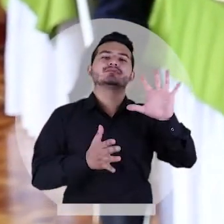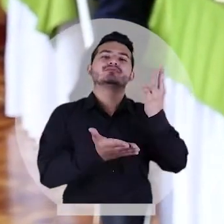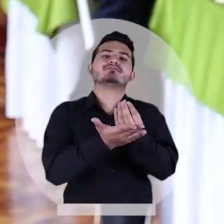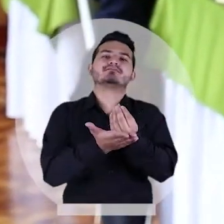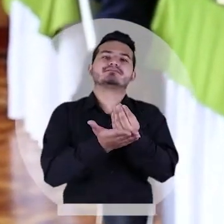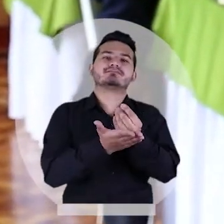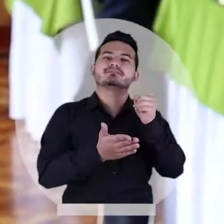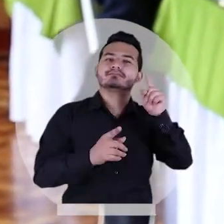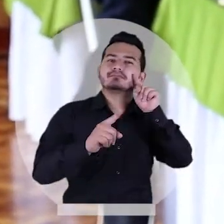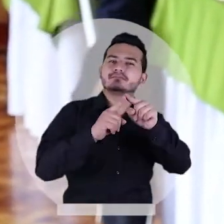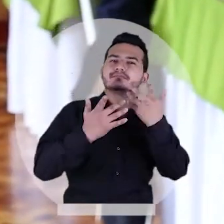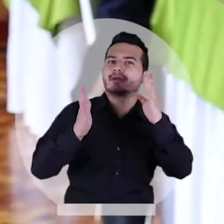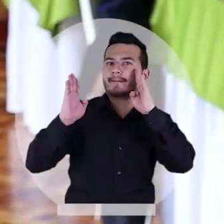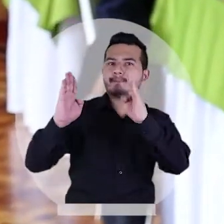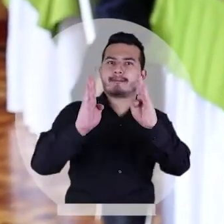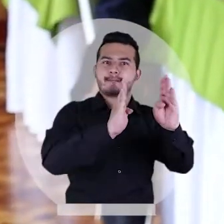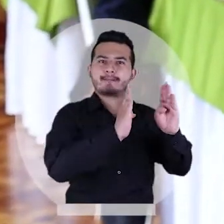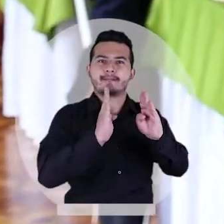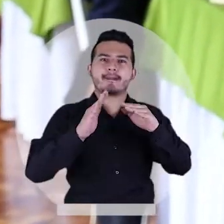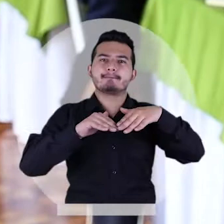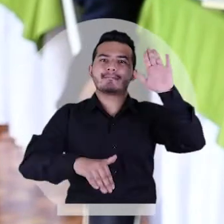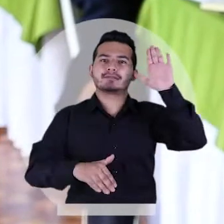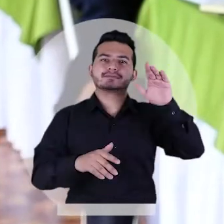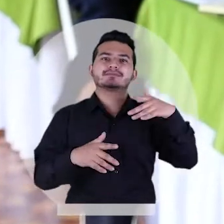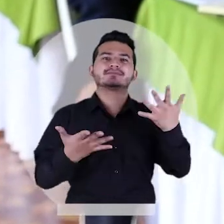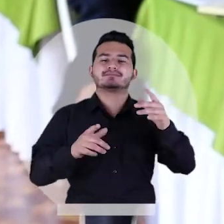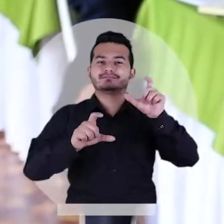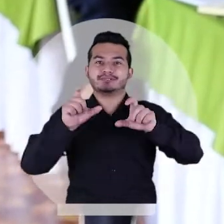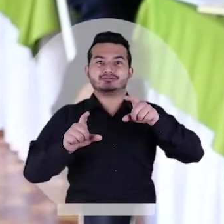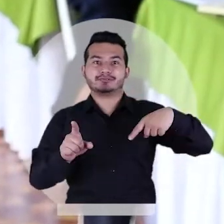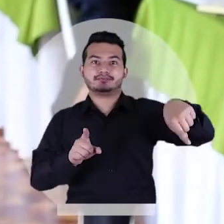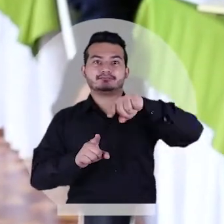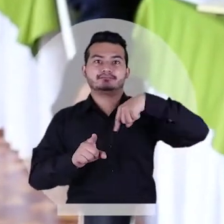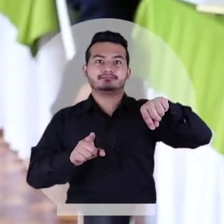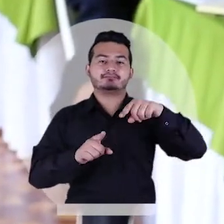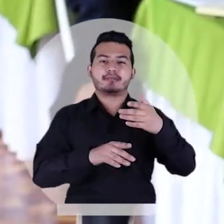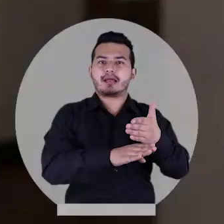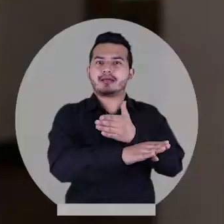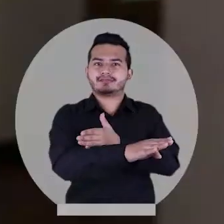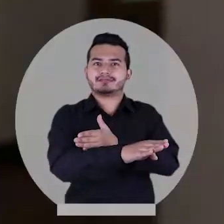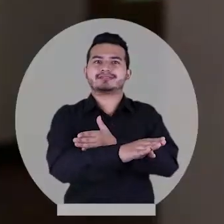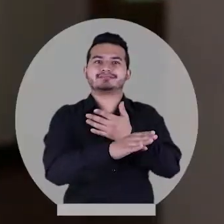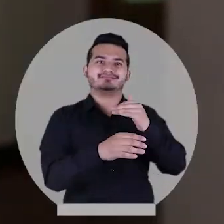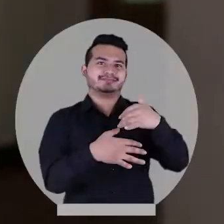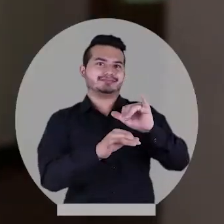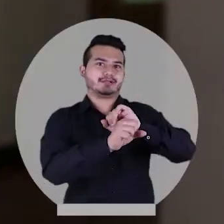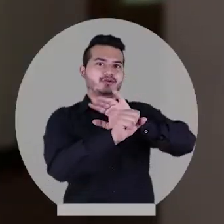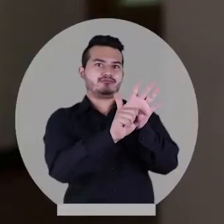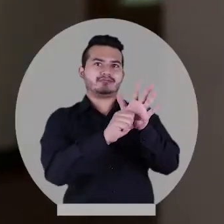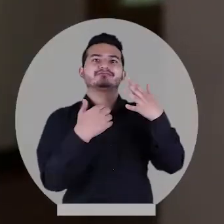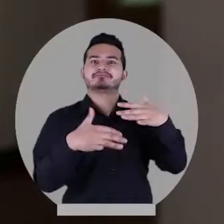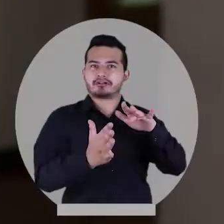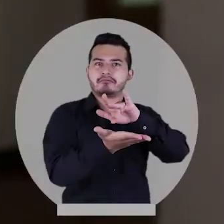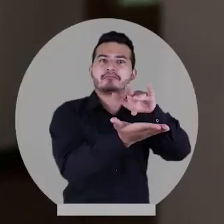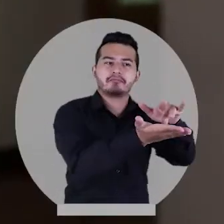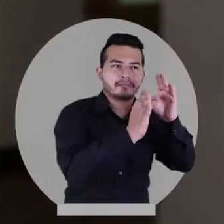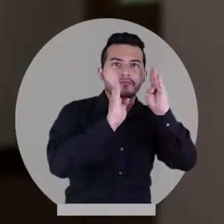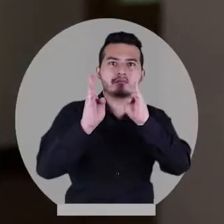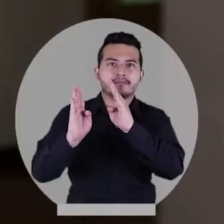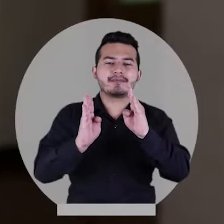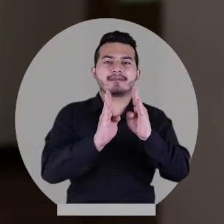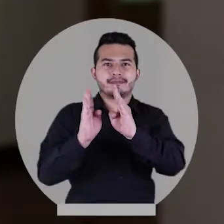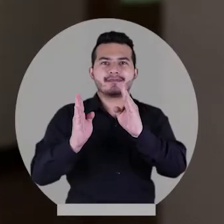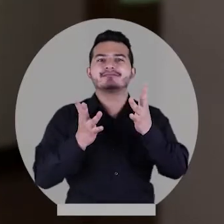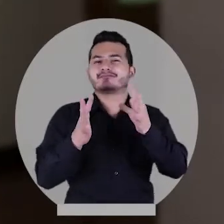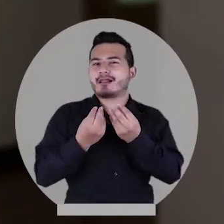el proyecto de cabildos o de presupuesto participativo y que esto se haga una realidad. Veníamos antes de la pandemia haciendo un ejercicio